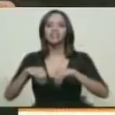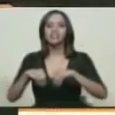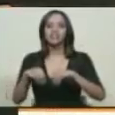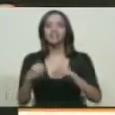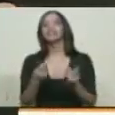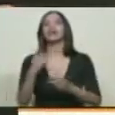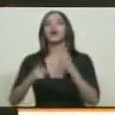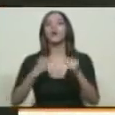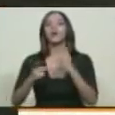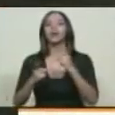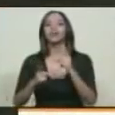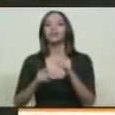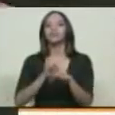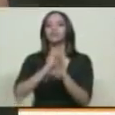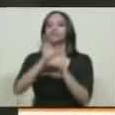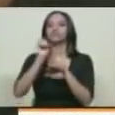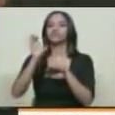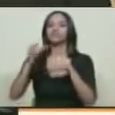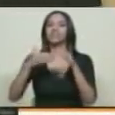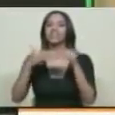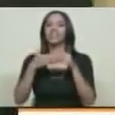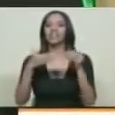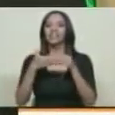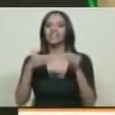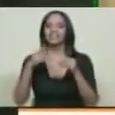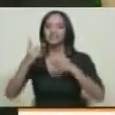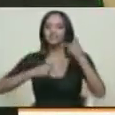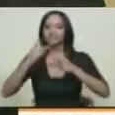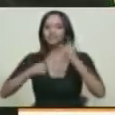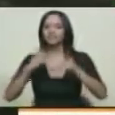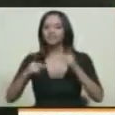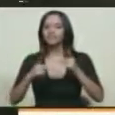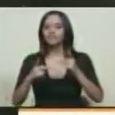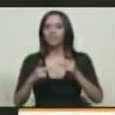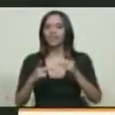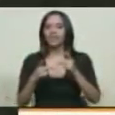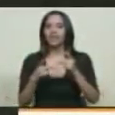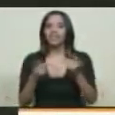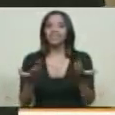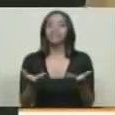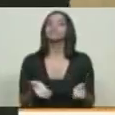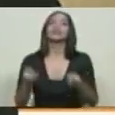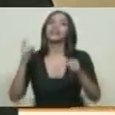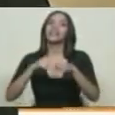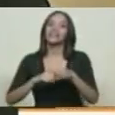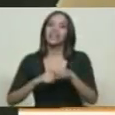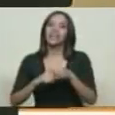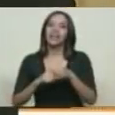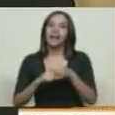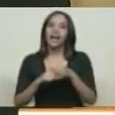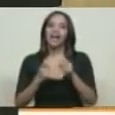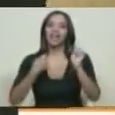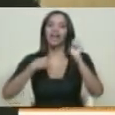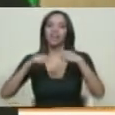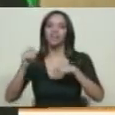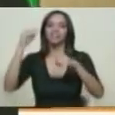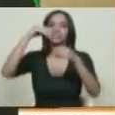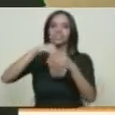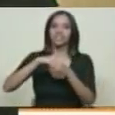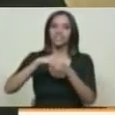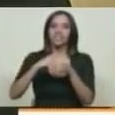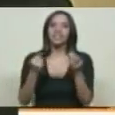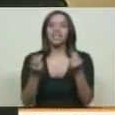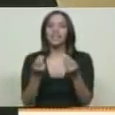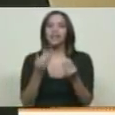y exportador de divisas y tal, que no sea ligado a las importaciones y al dinero que le pidan el